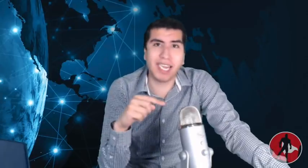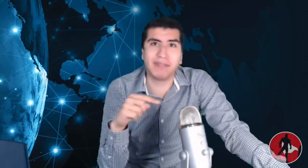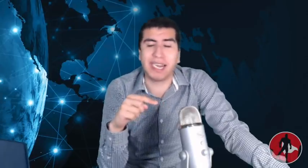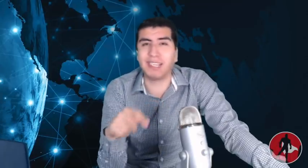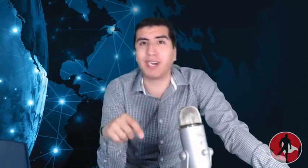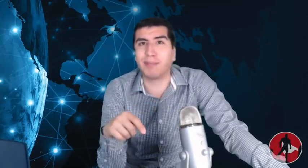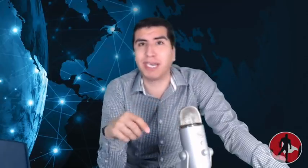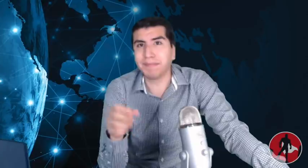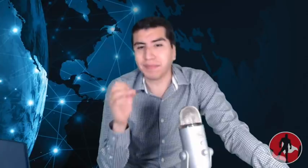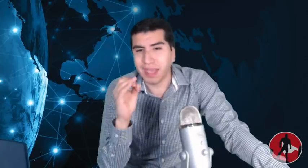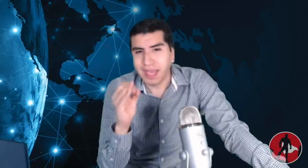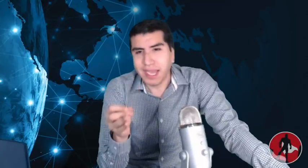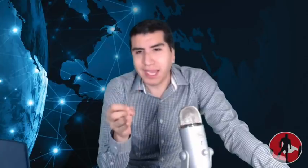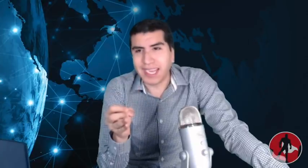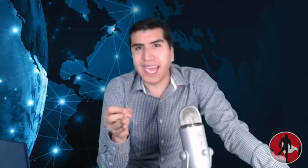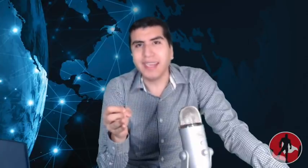otro canal de Fernando Carmona,